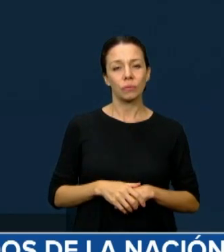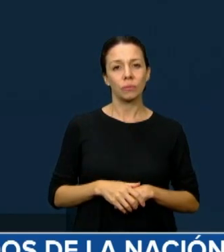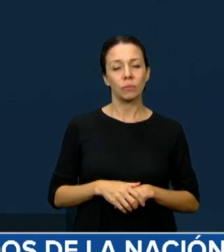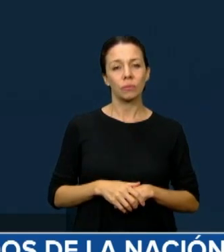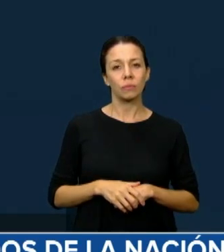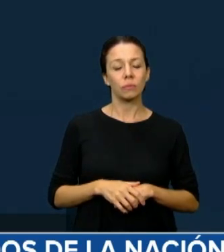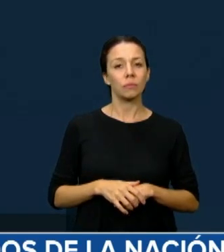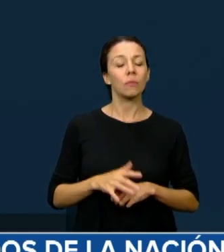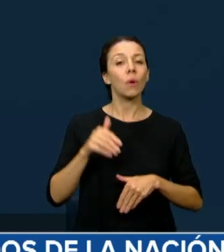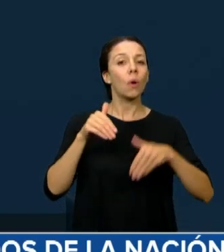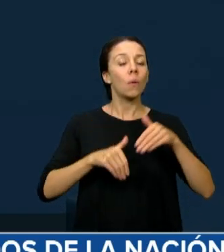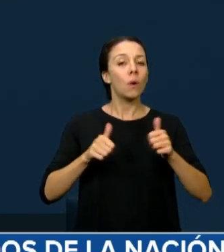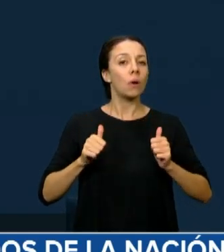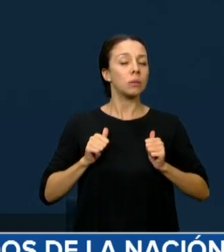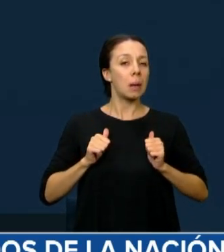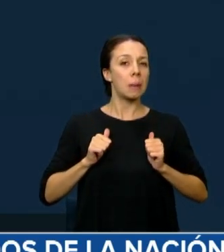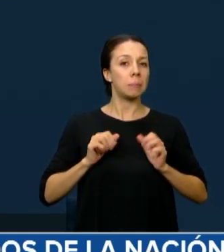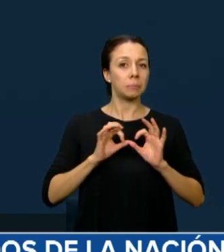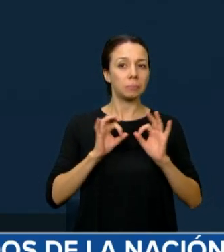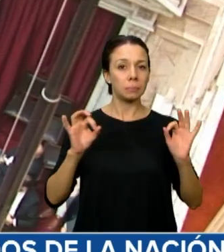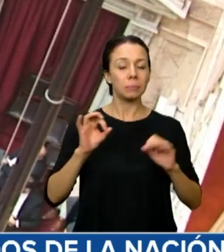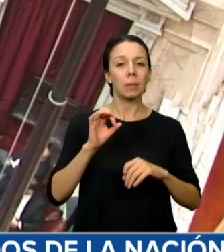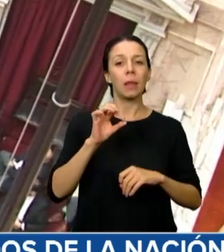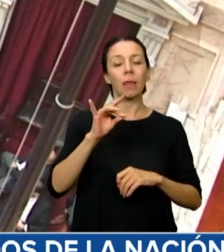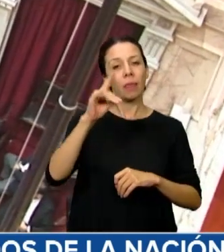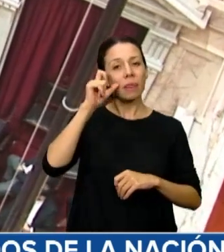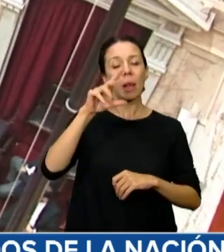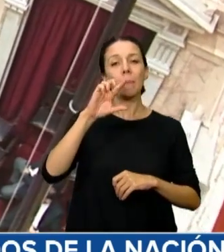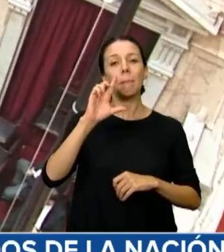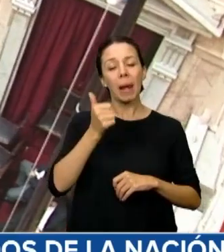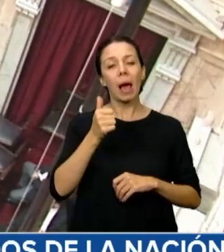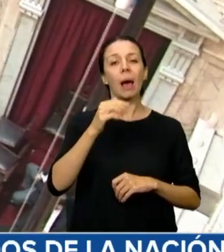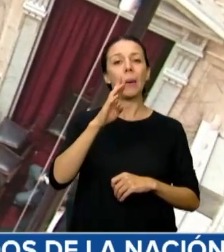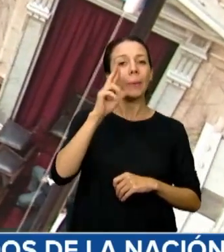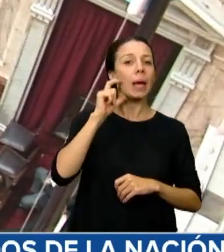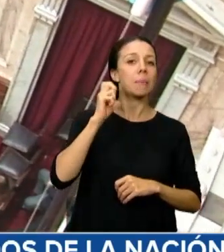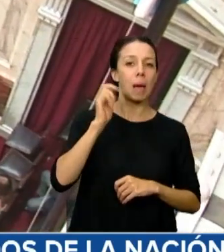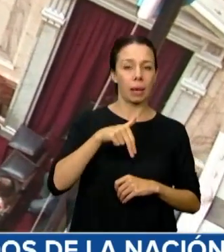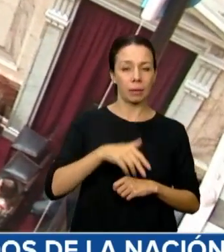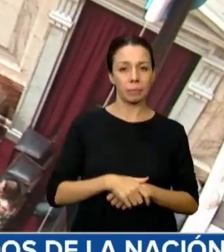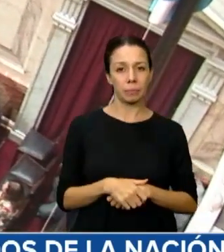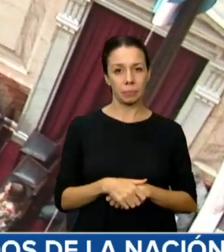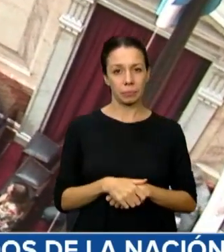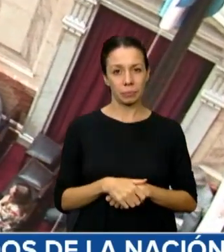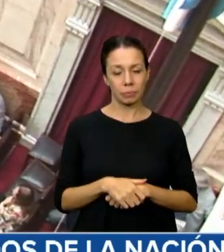Abstención de la diputada del PLA, del Caño, Vilca y del PLA. Y Breckman, perdón.